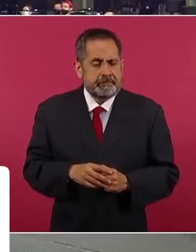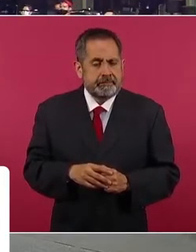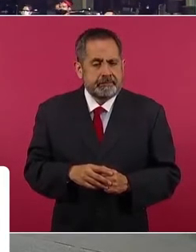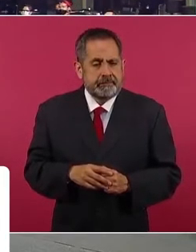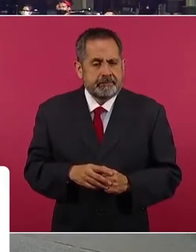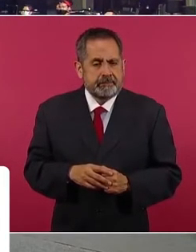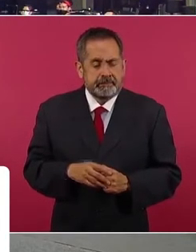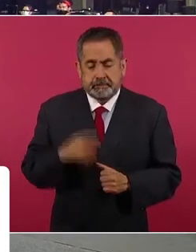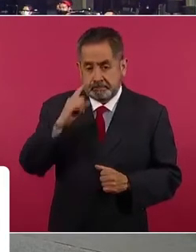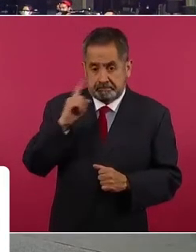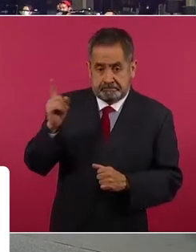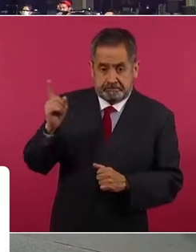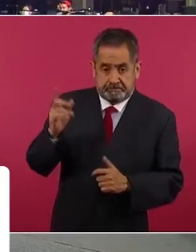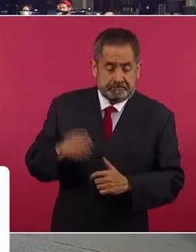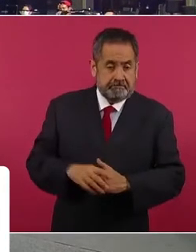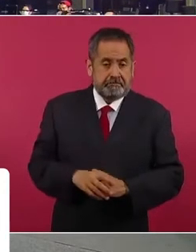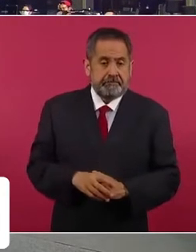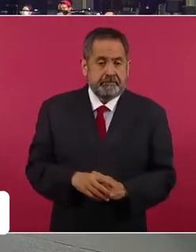19.24. Sí, mil.